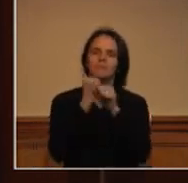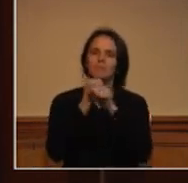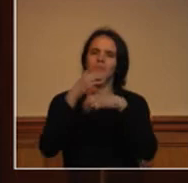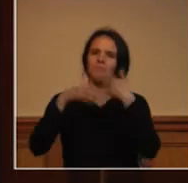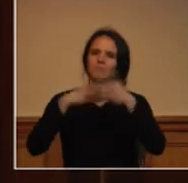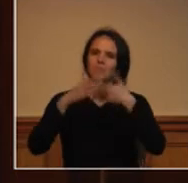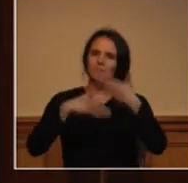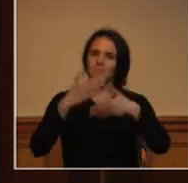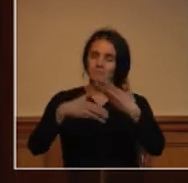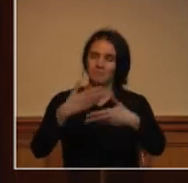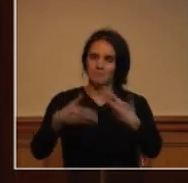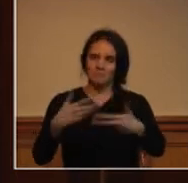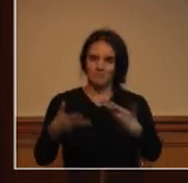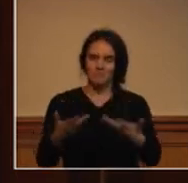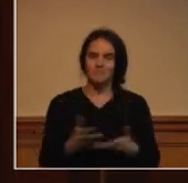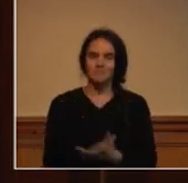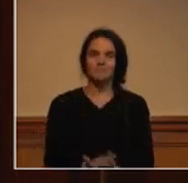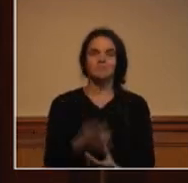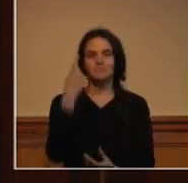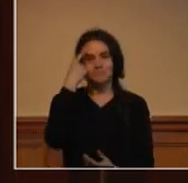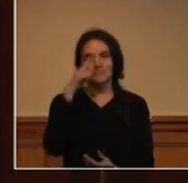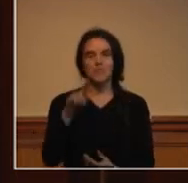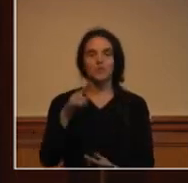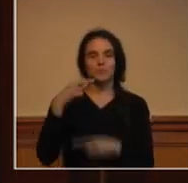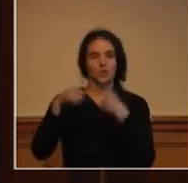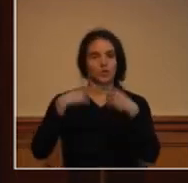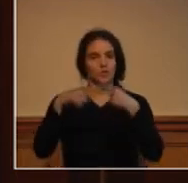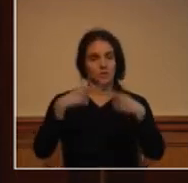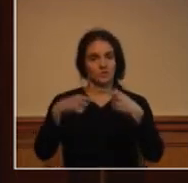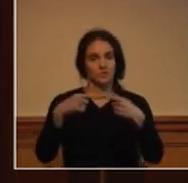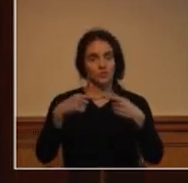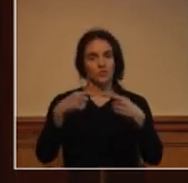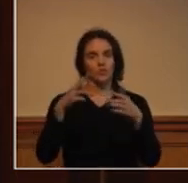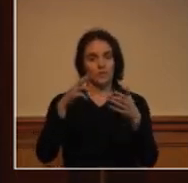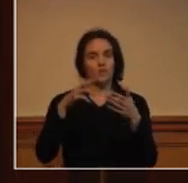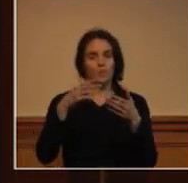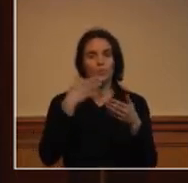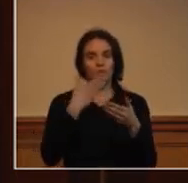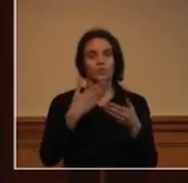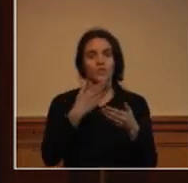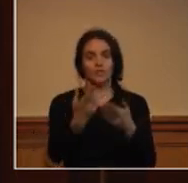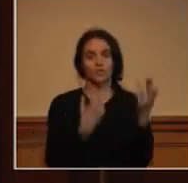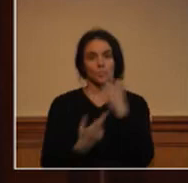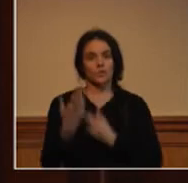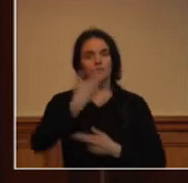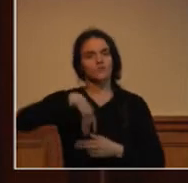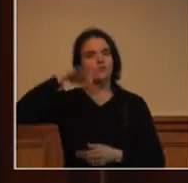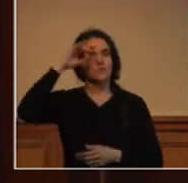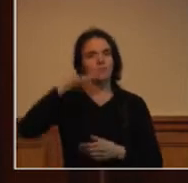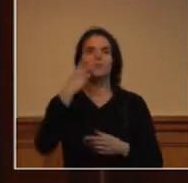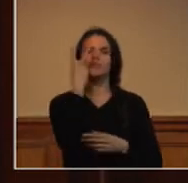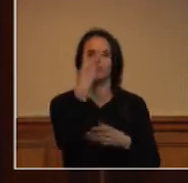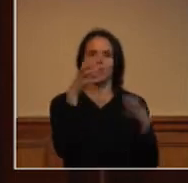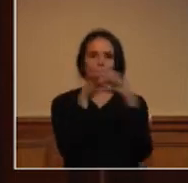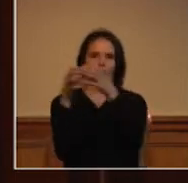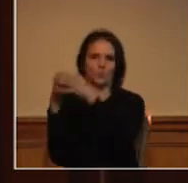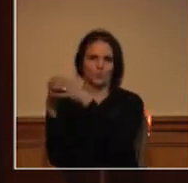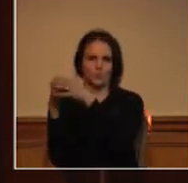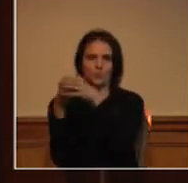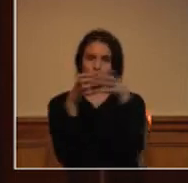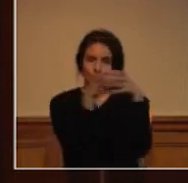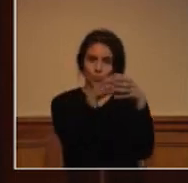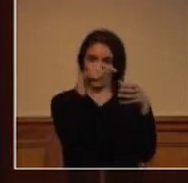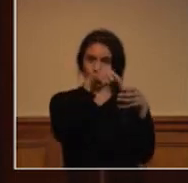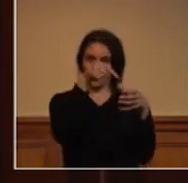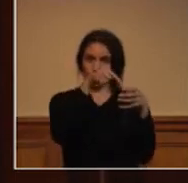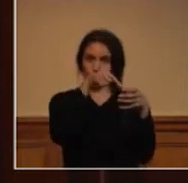proceso que continúa, pero al procesarlos, lo que me gustaría contarles es que tenemos al menos dos grupos. Un grupo